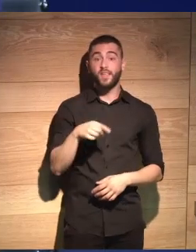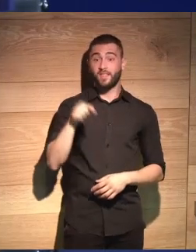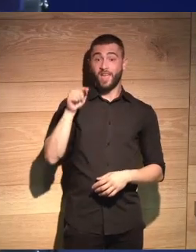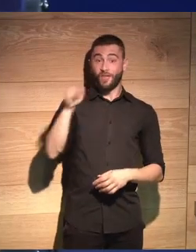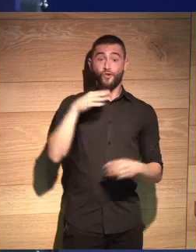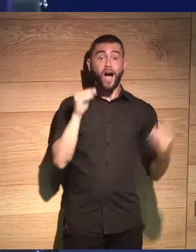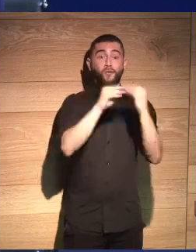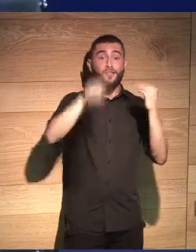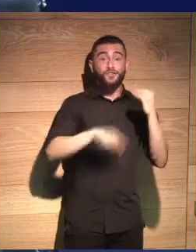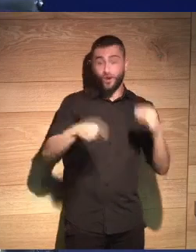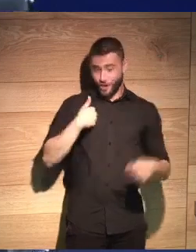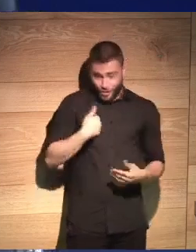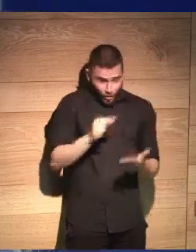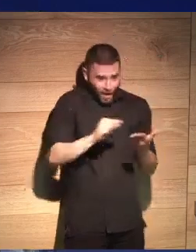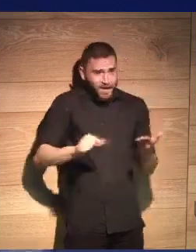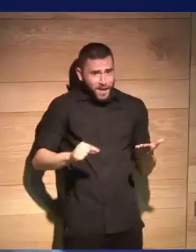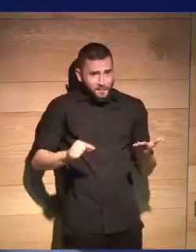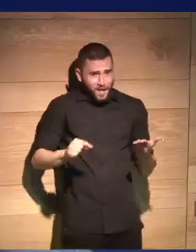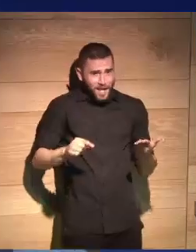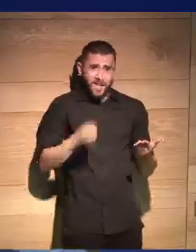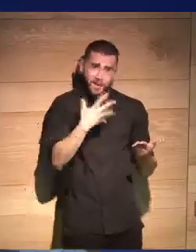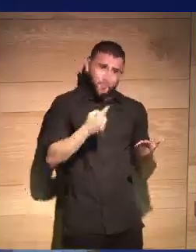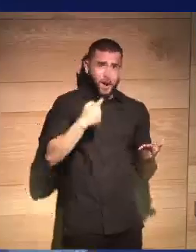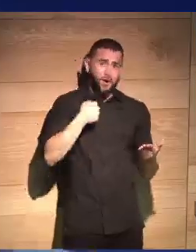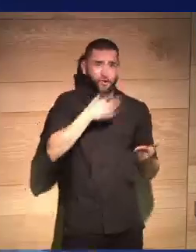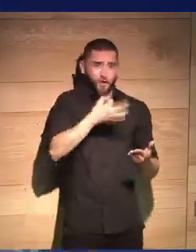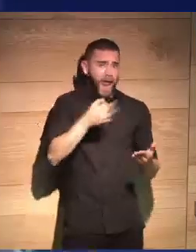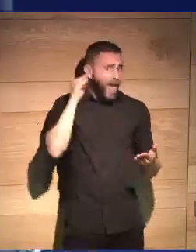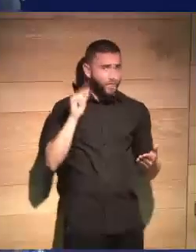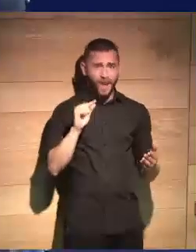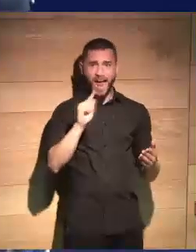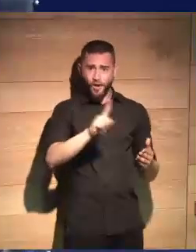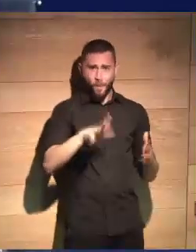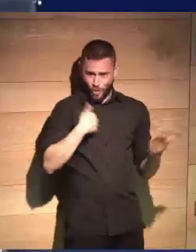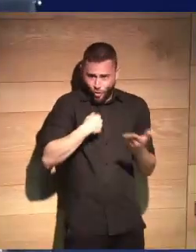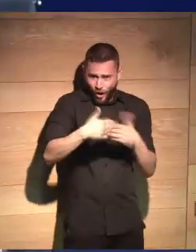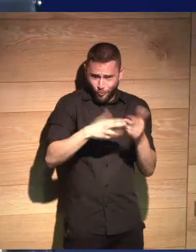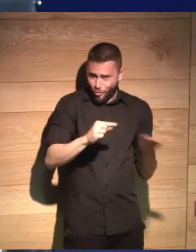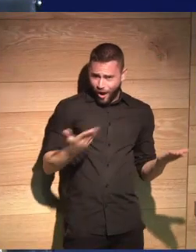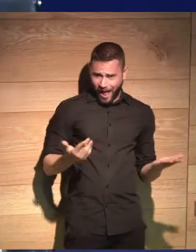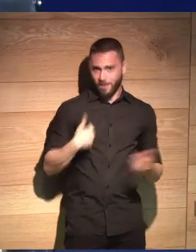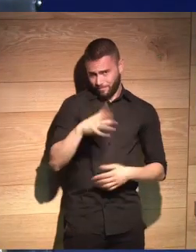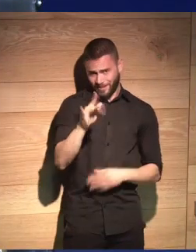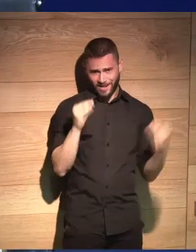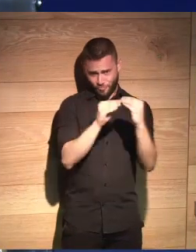yo. Pero... Bueno, no soy la narradora. Sí, por supuesto que